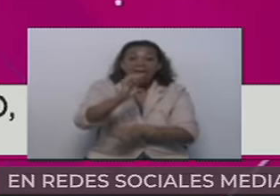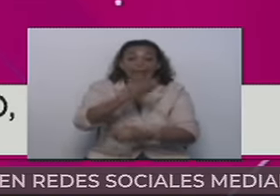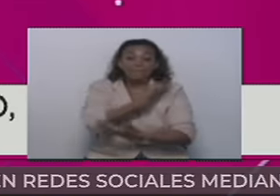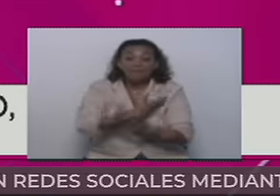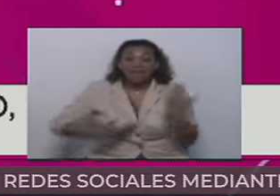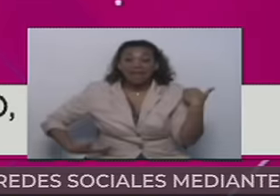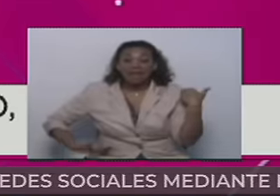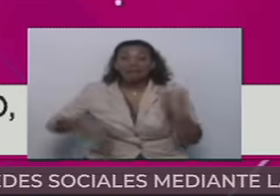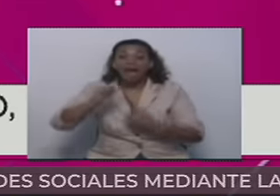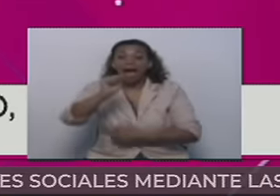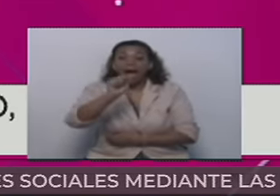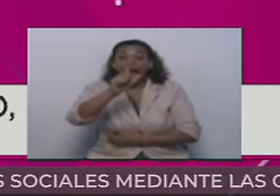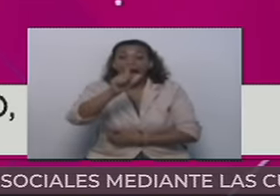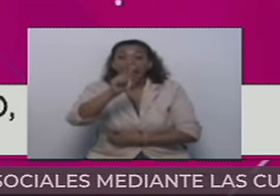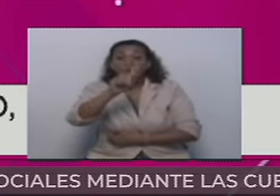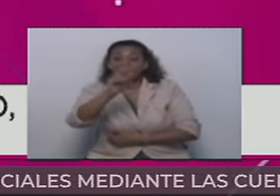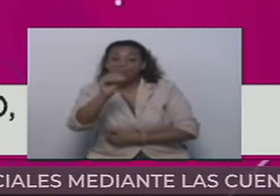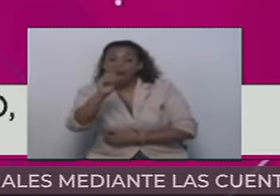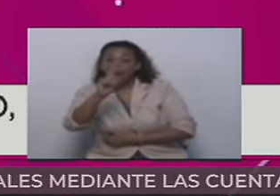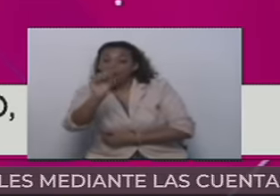Colombia, Álvaro Uribe Vélez.